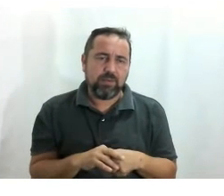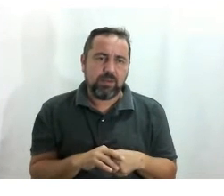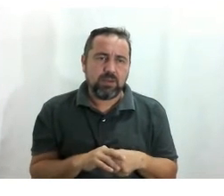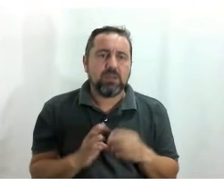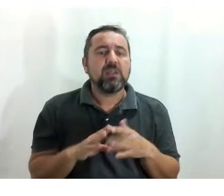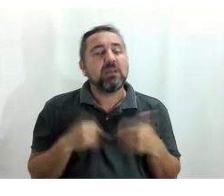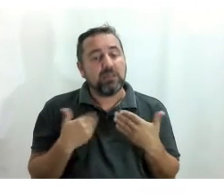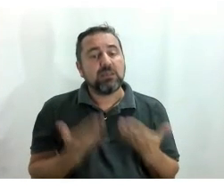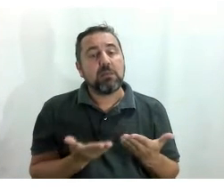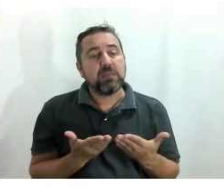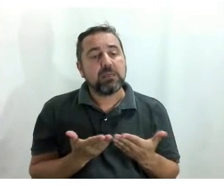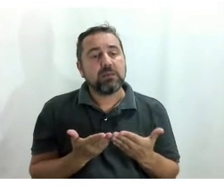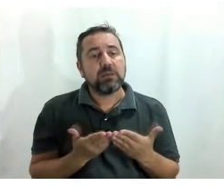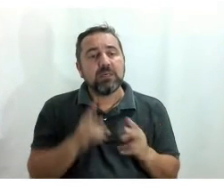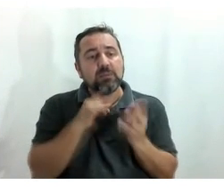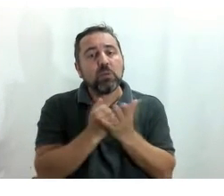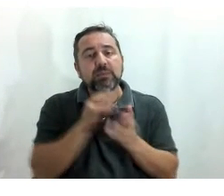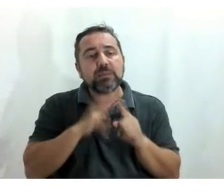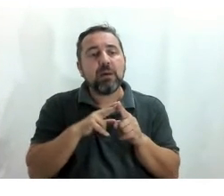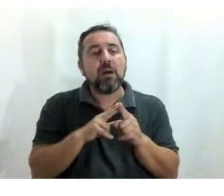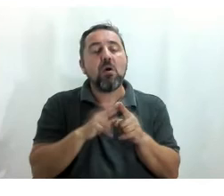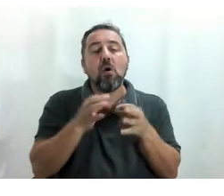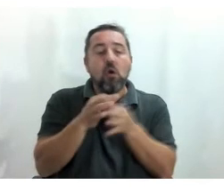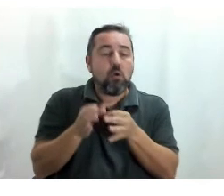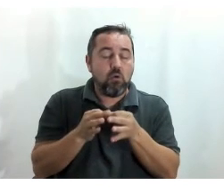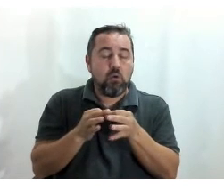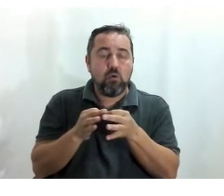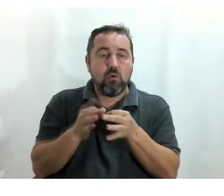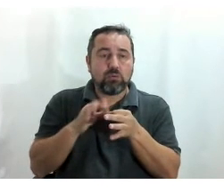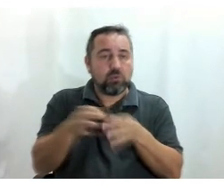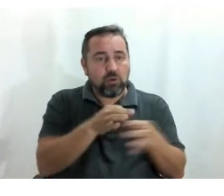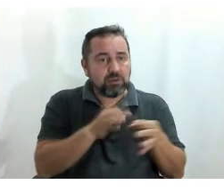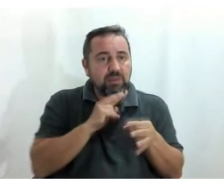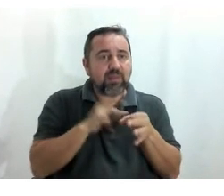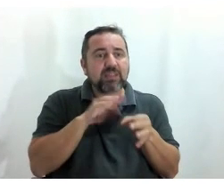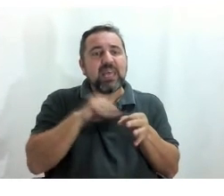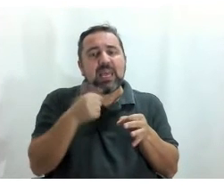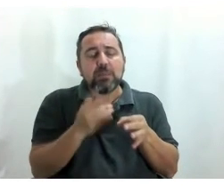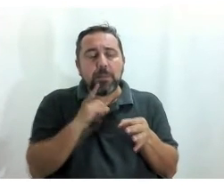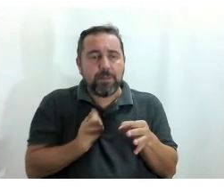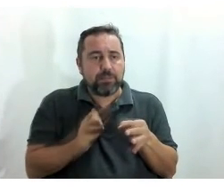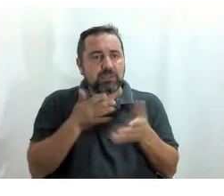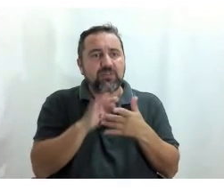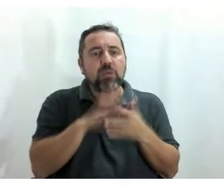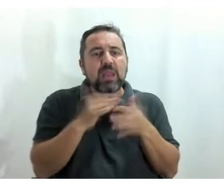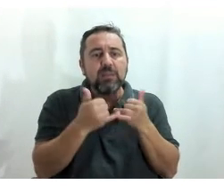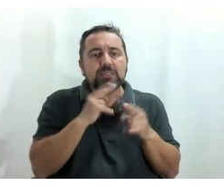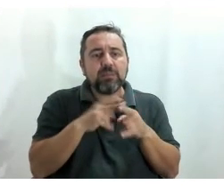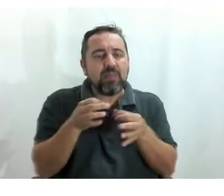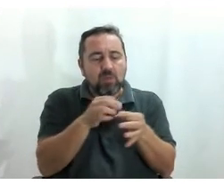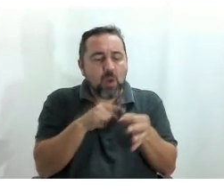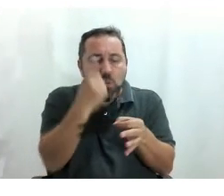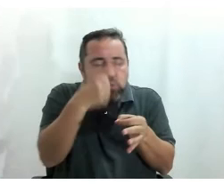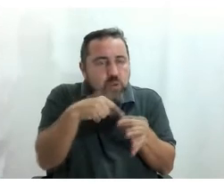tenemos cultivos que llamamos organotípicos o bien explantes ex vivo, es decir, ya no trabajamos sobre una línea celular aislada,